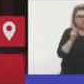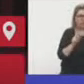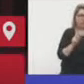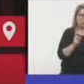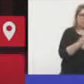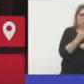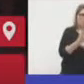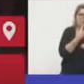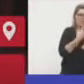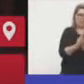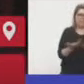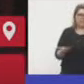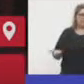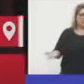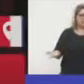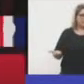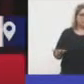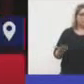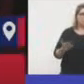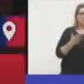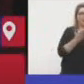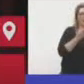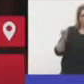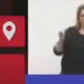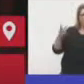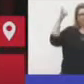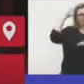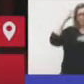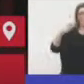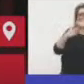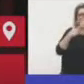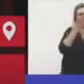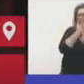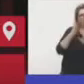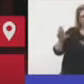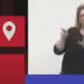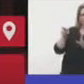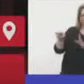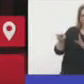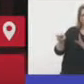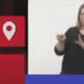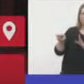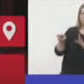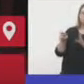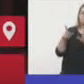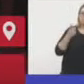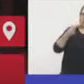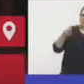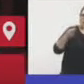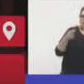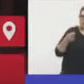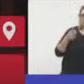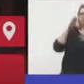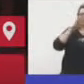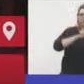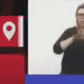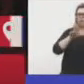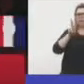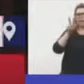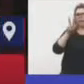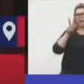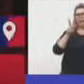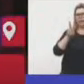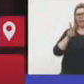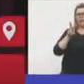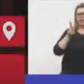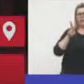para liderar. Ahora, lo que ellos creen que nos afecta en realidad nos va a beneficiar de cara a la sociedad, porque nos vamos a mostrar como eso